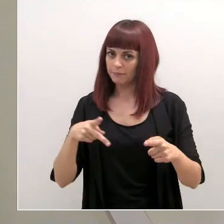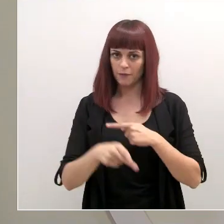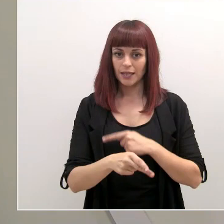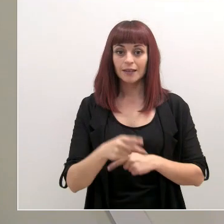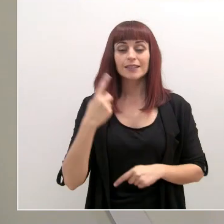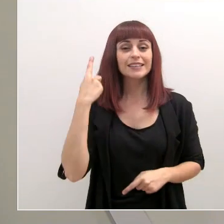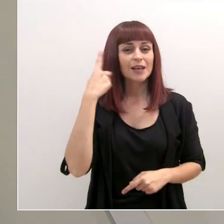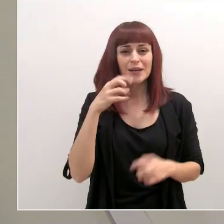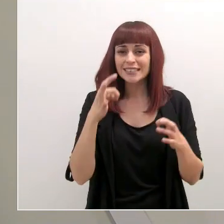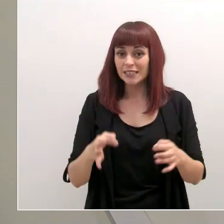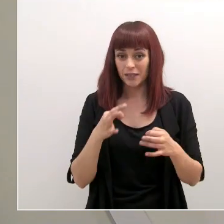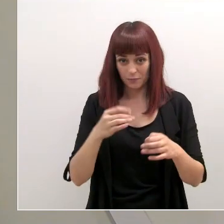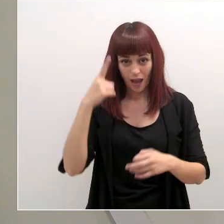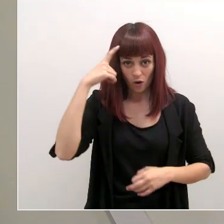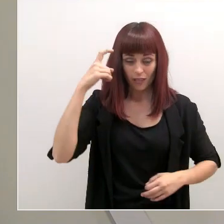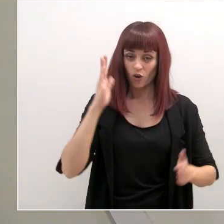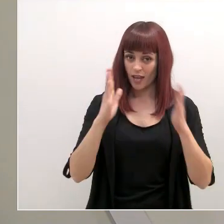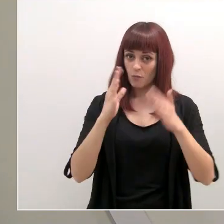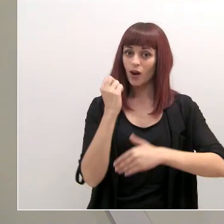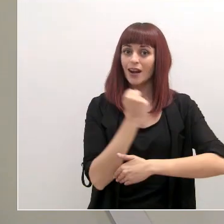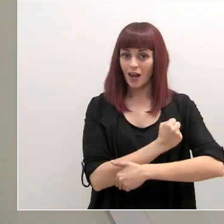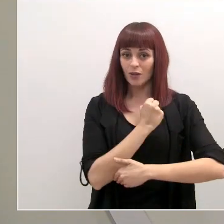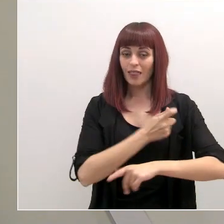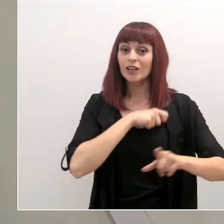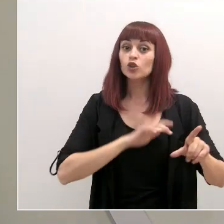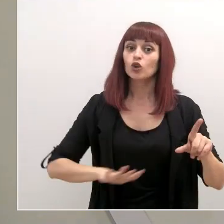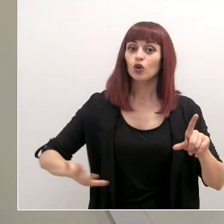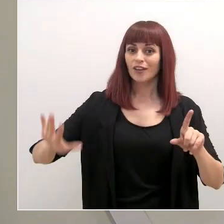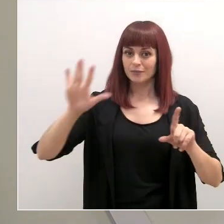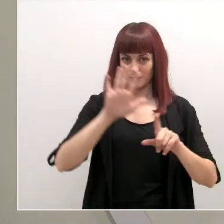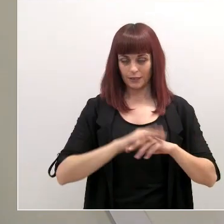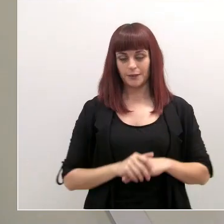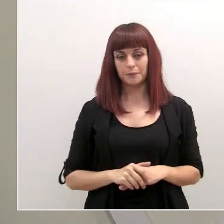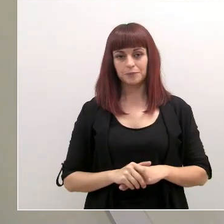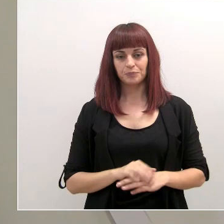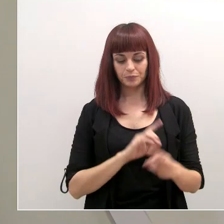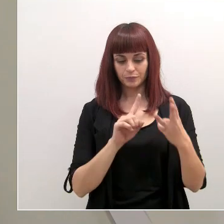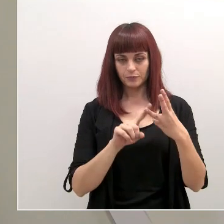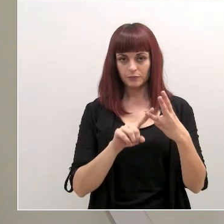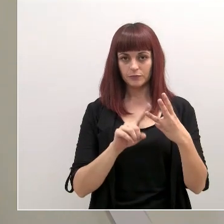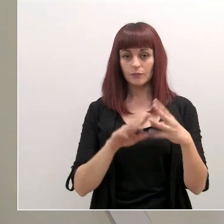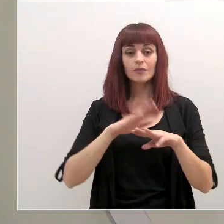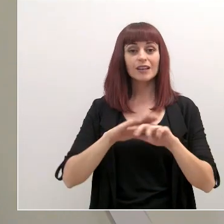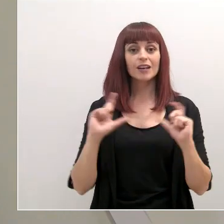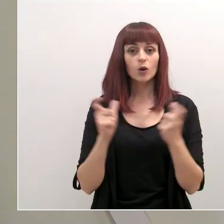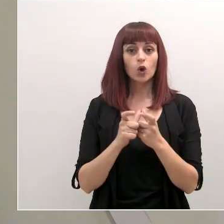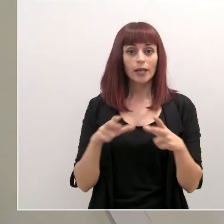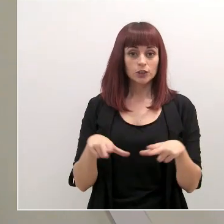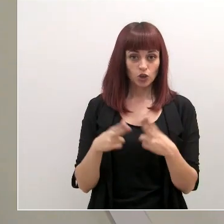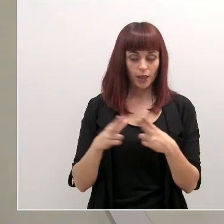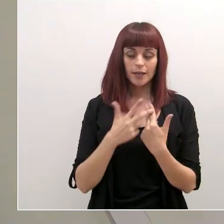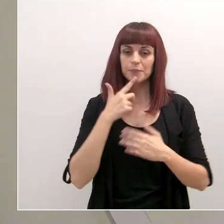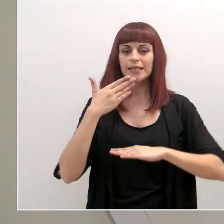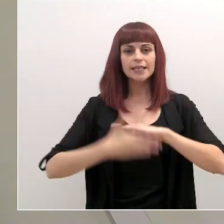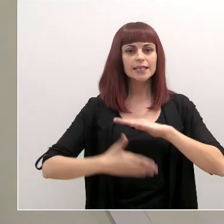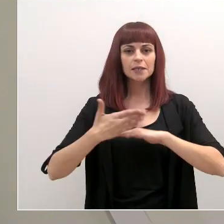presente siempre lo que ocurrió en Navidad en toda España. Tercero, para las reuniones sociales se establece un